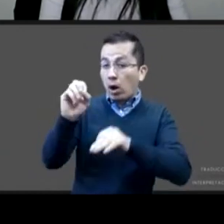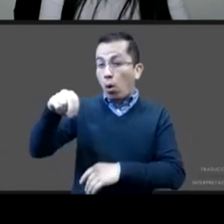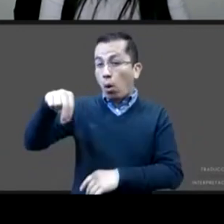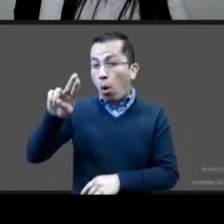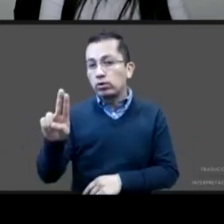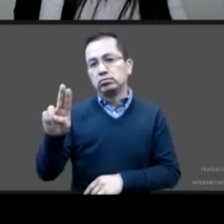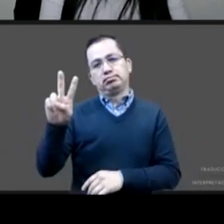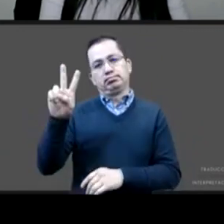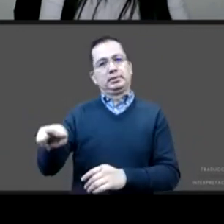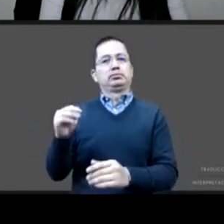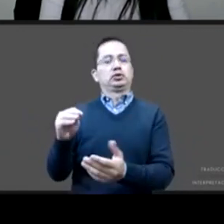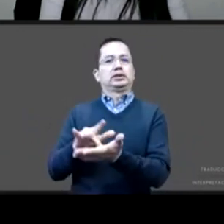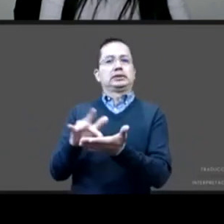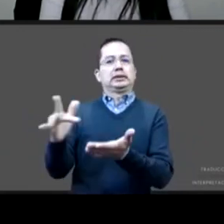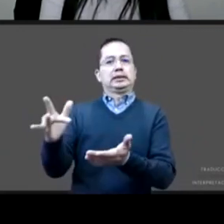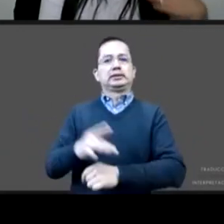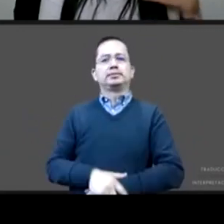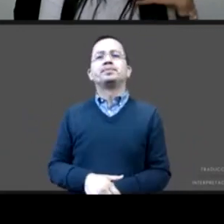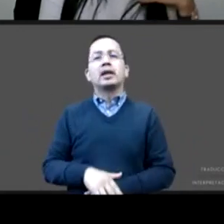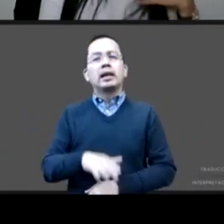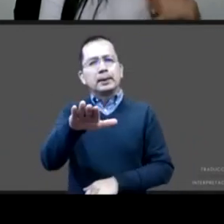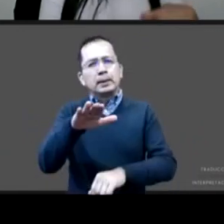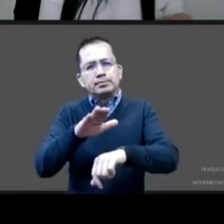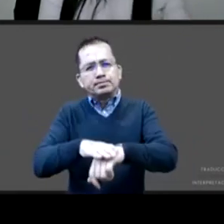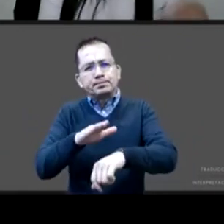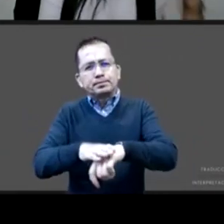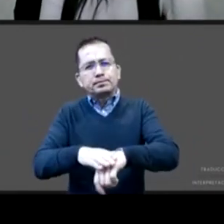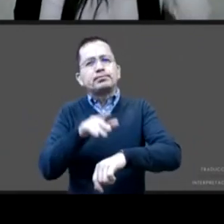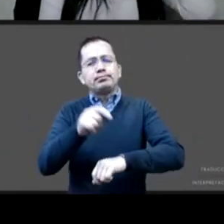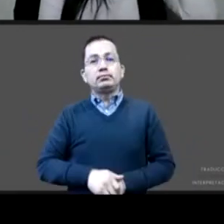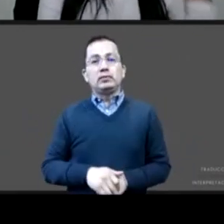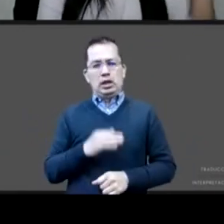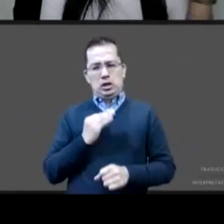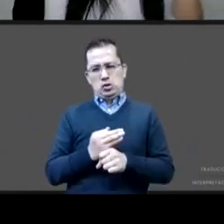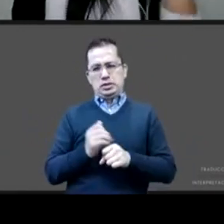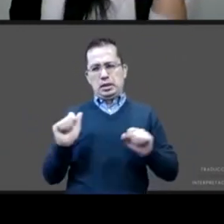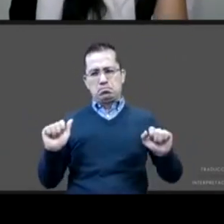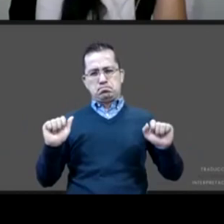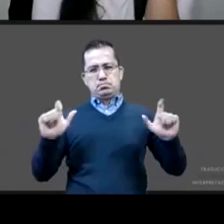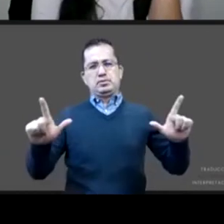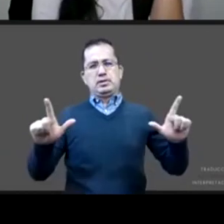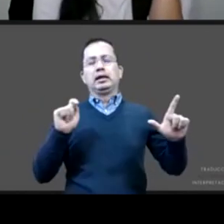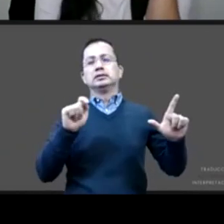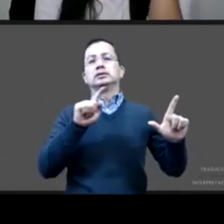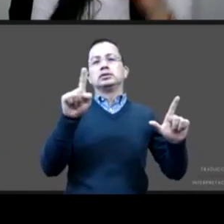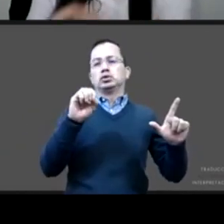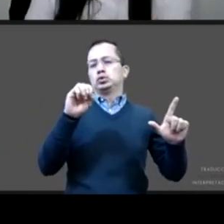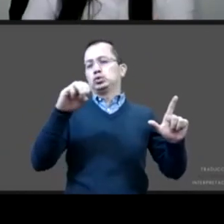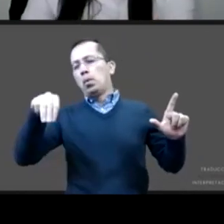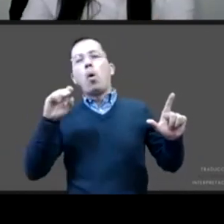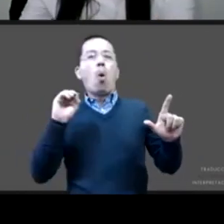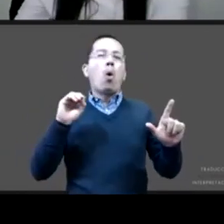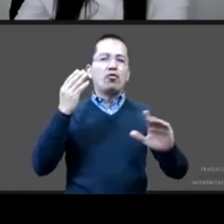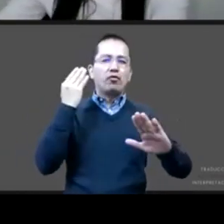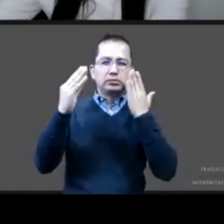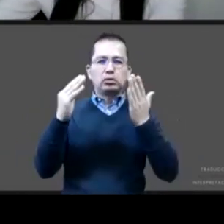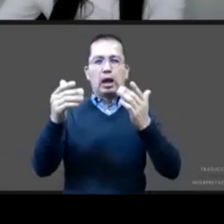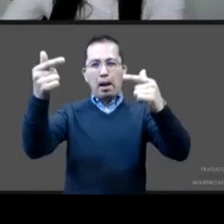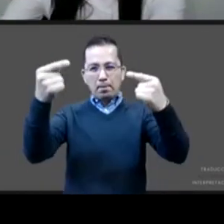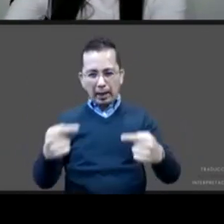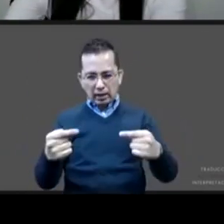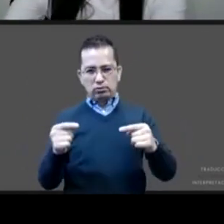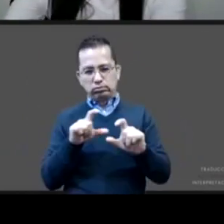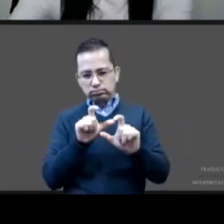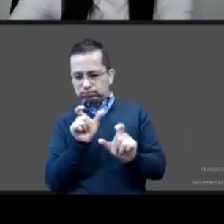a recordarles que tienen en la parte inferior de la herramienta de Zoom o en Facebook para poder colocar sus